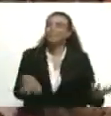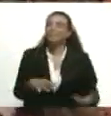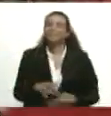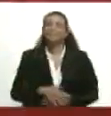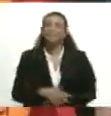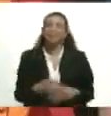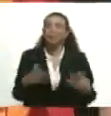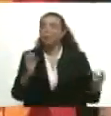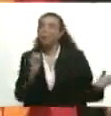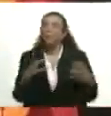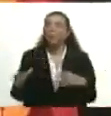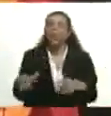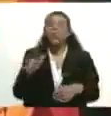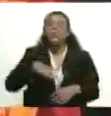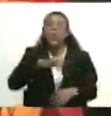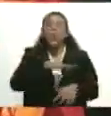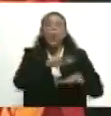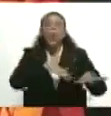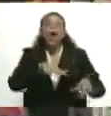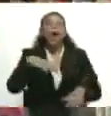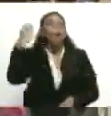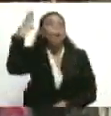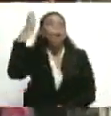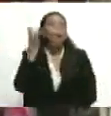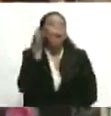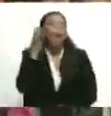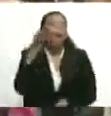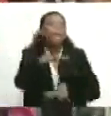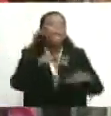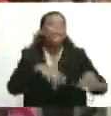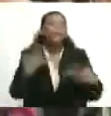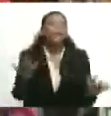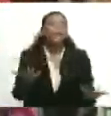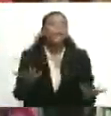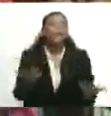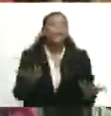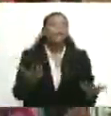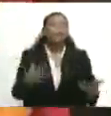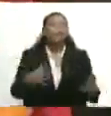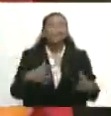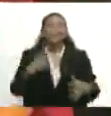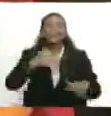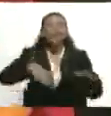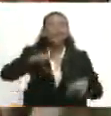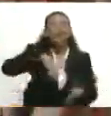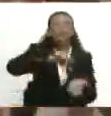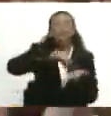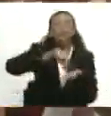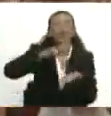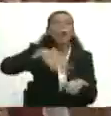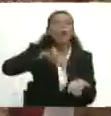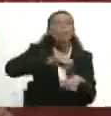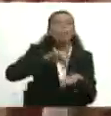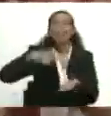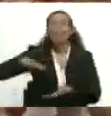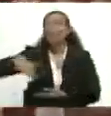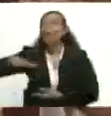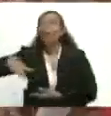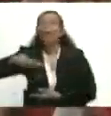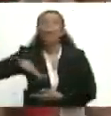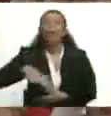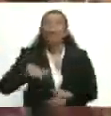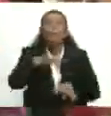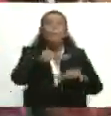Eso es saboteo. ¿Dónde está la mujer de Caricuao? ¿Dónde, dónde, dónde, dónde, dónde, dónde, dónde? ¿Dónde está